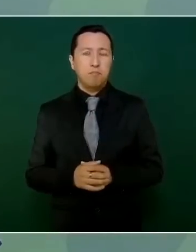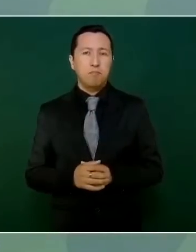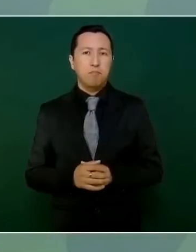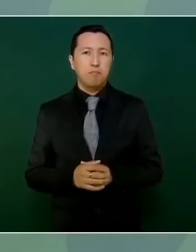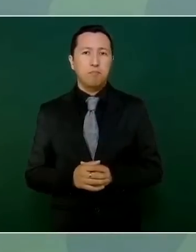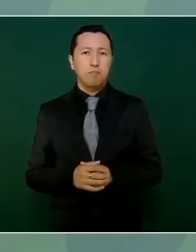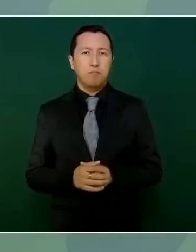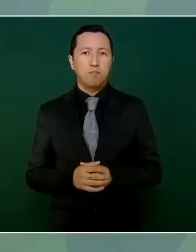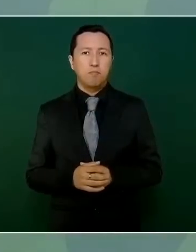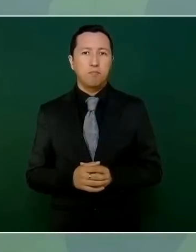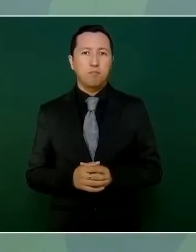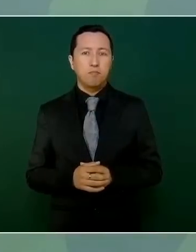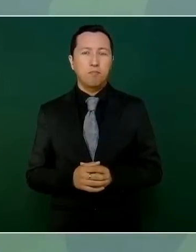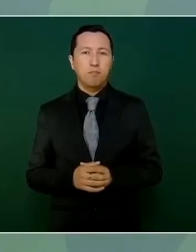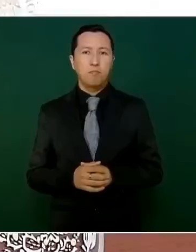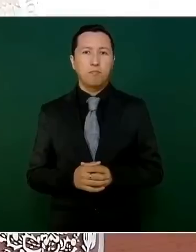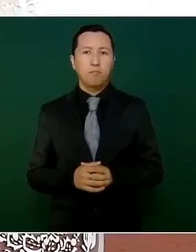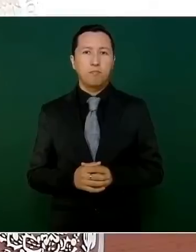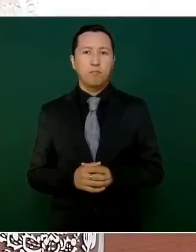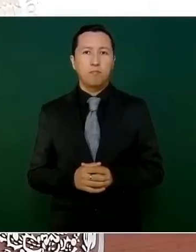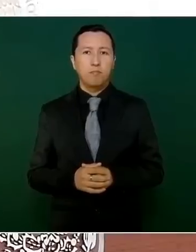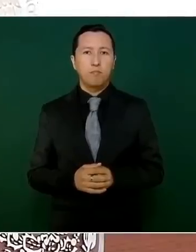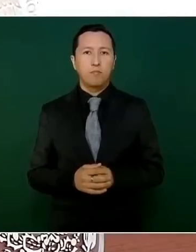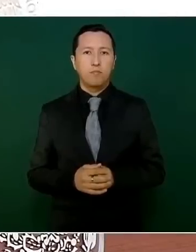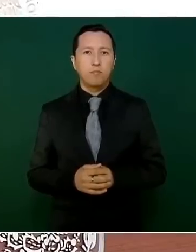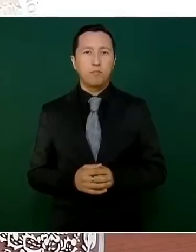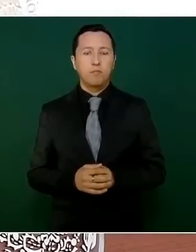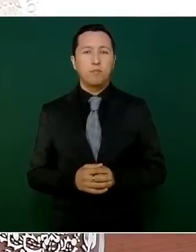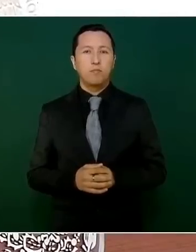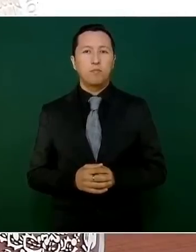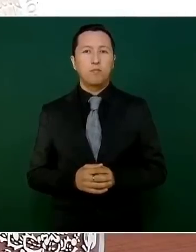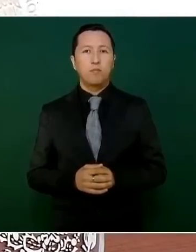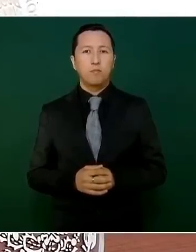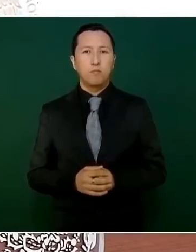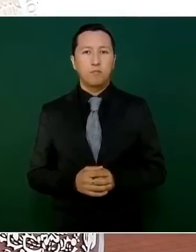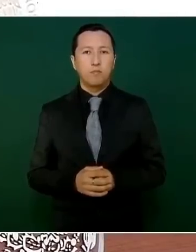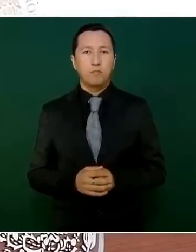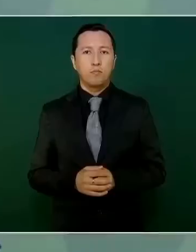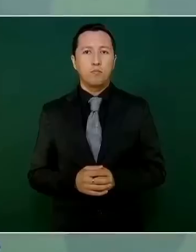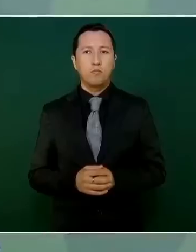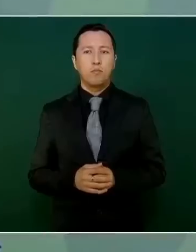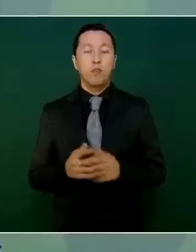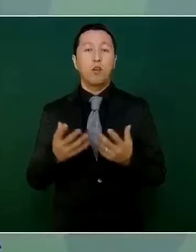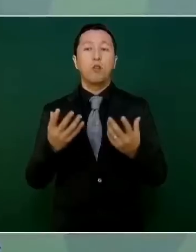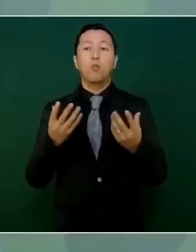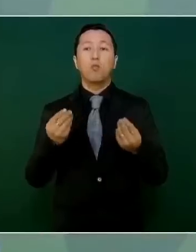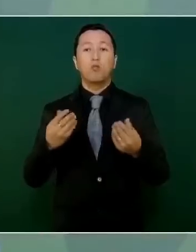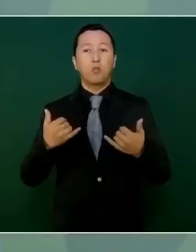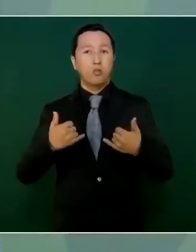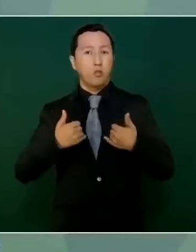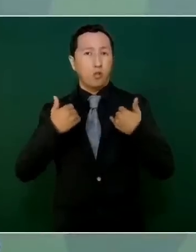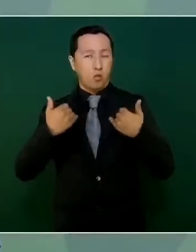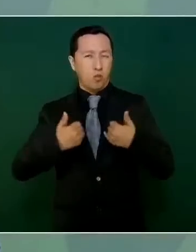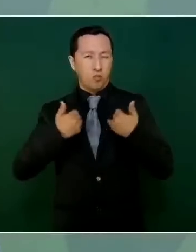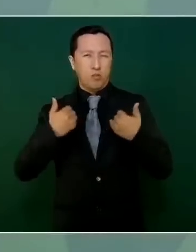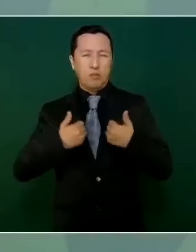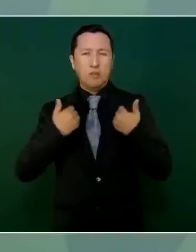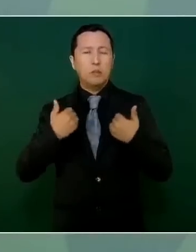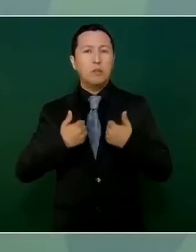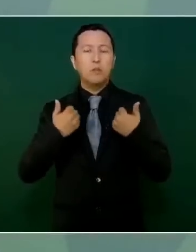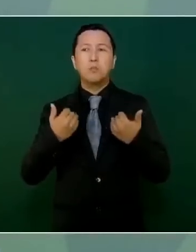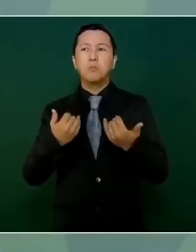de que por no permitir a los jóvenes ingresar a las universidades